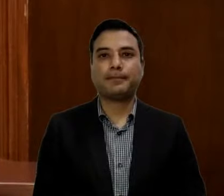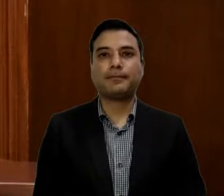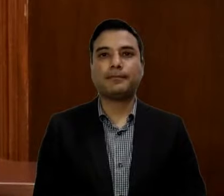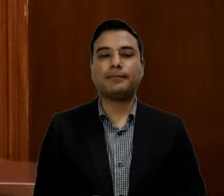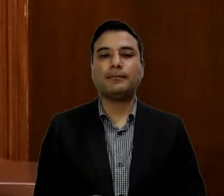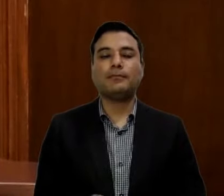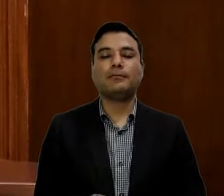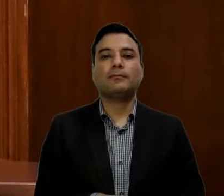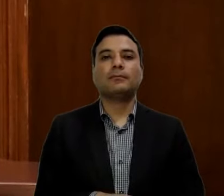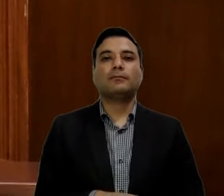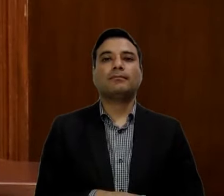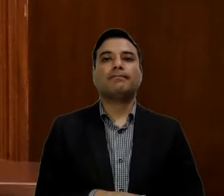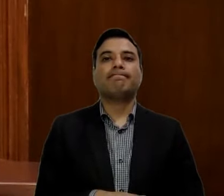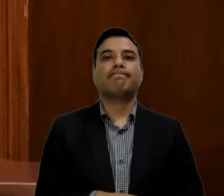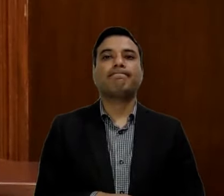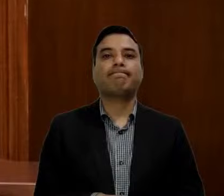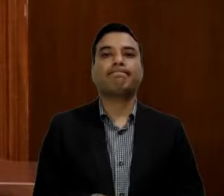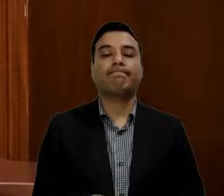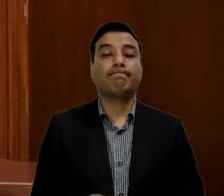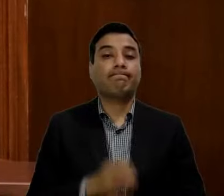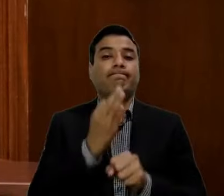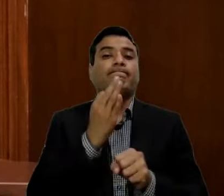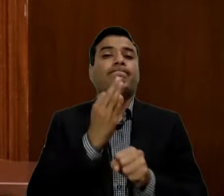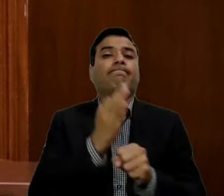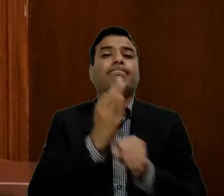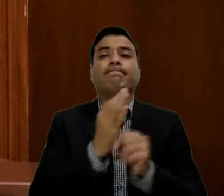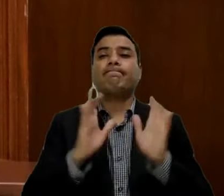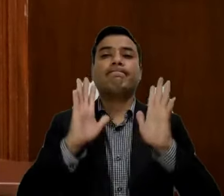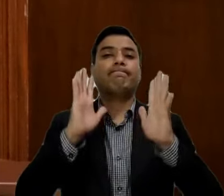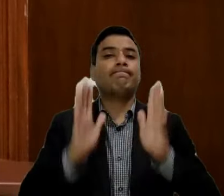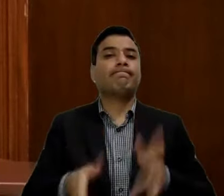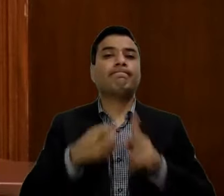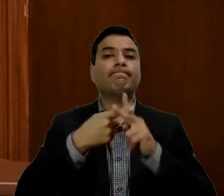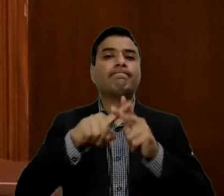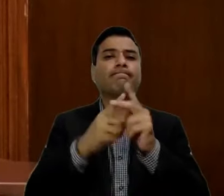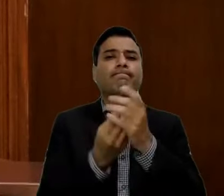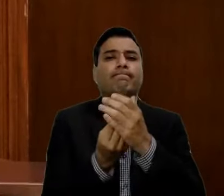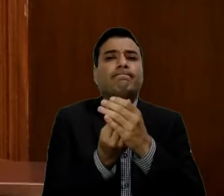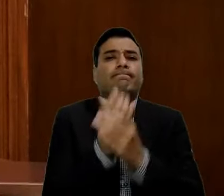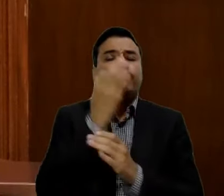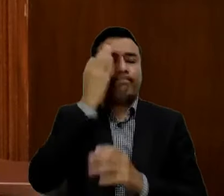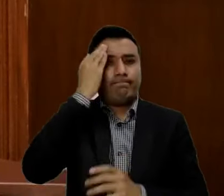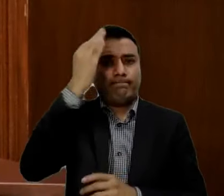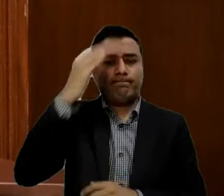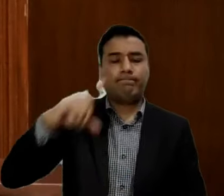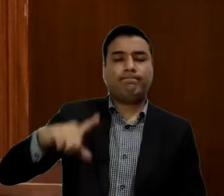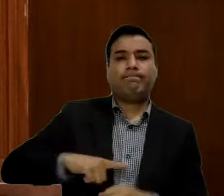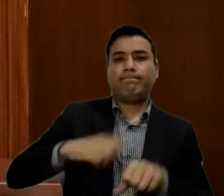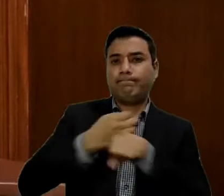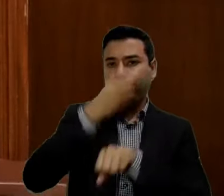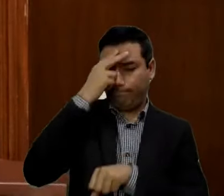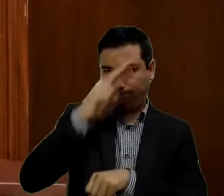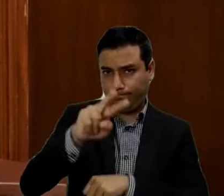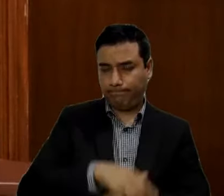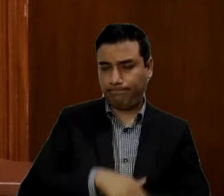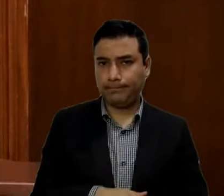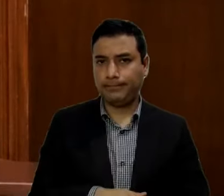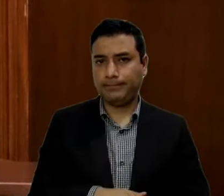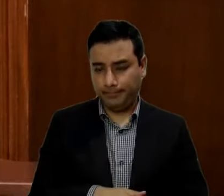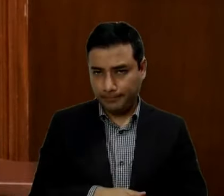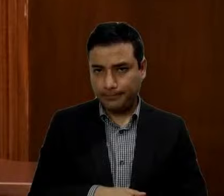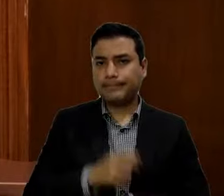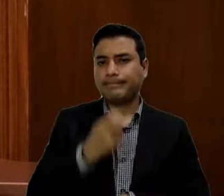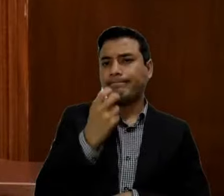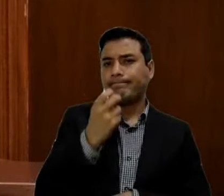Estamos ante el inicio de una nueva etapa de gobierno para el Estado de México. Y esta etapa incluye